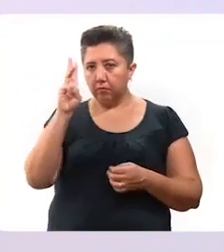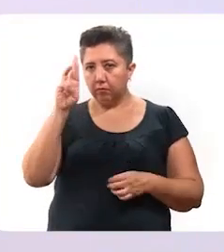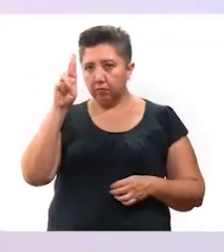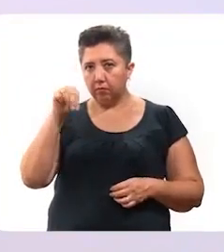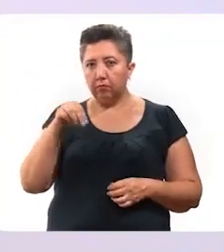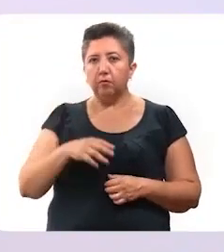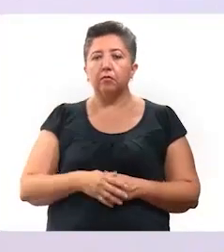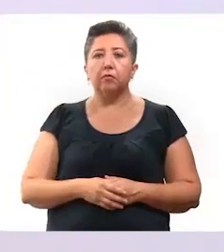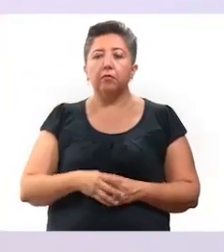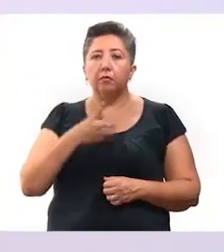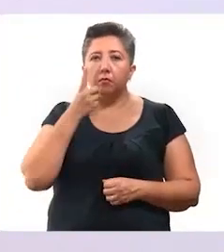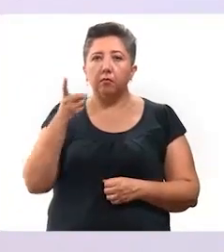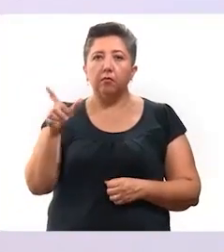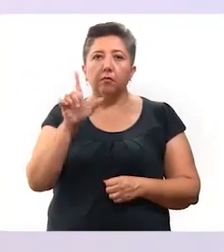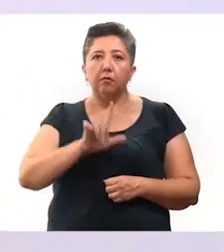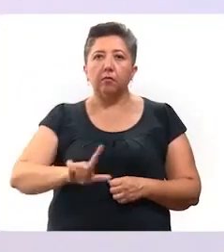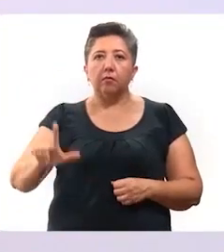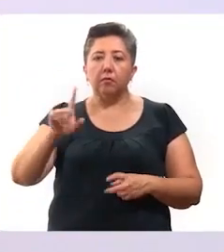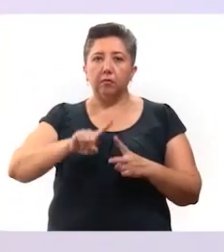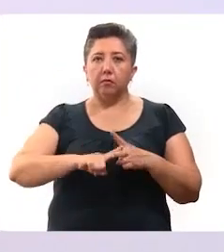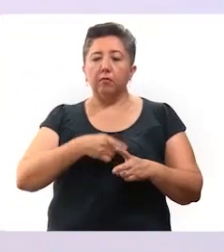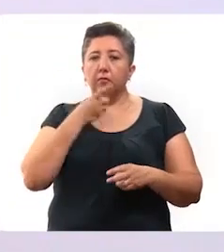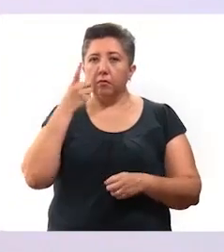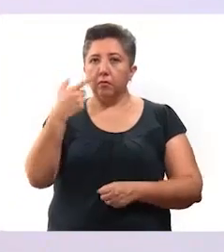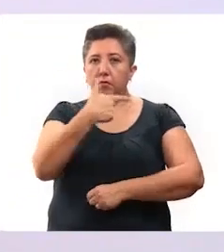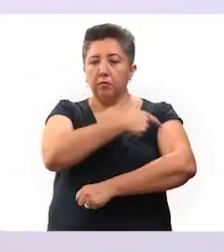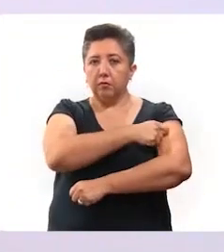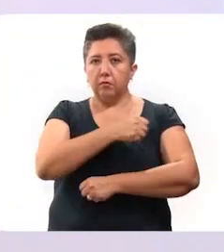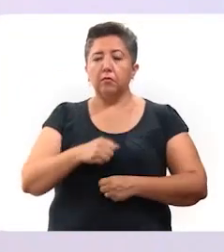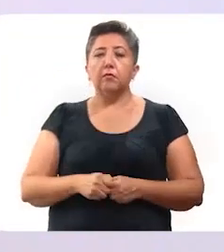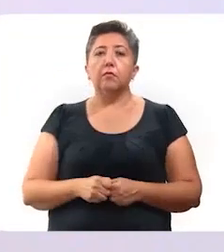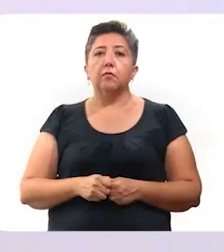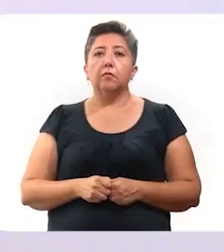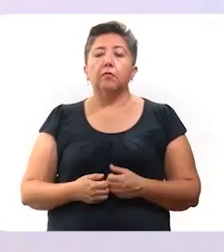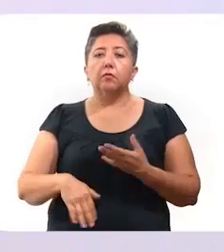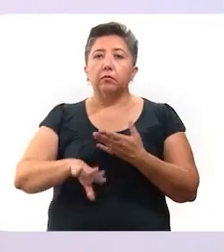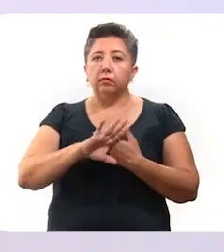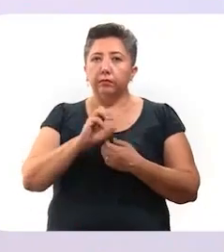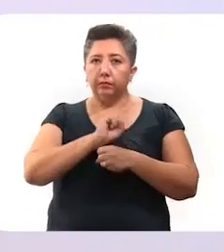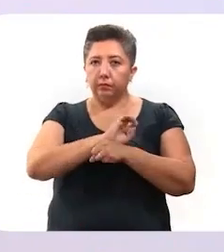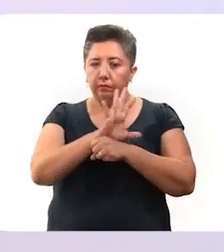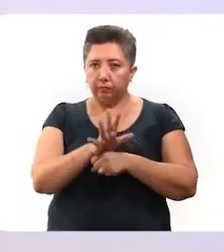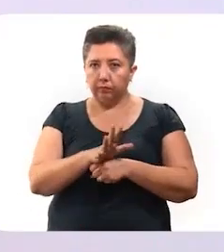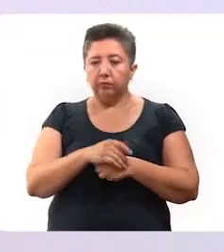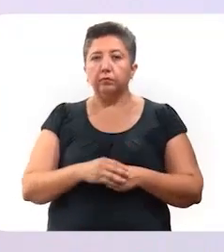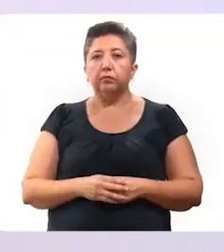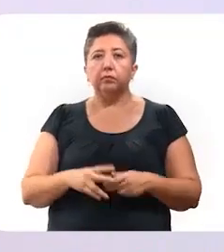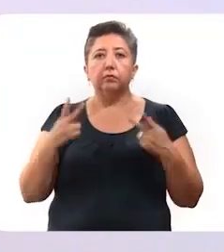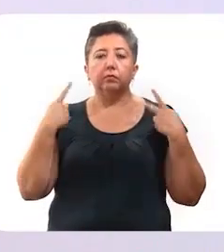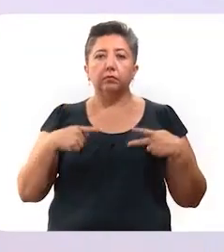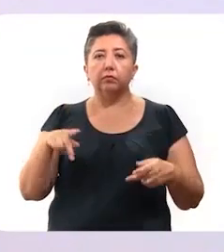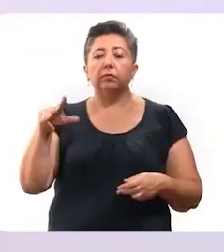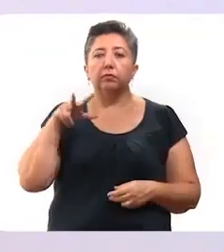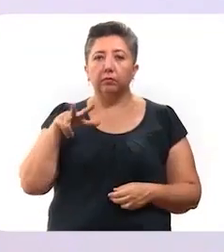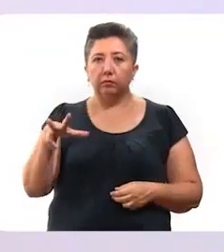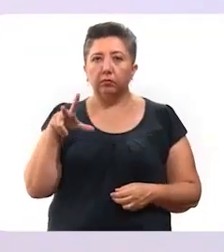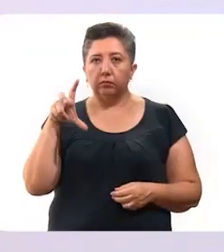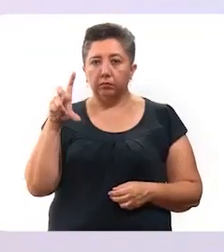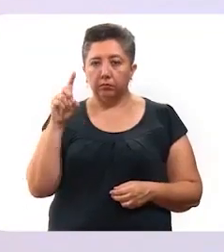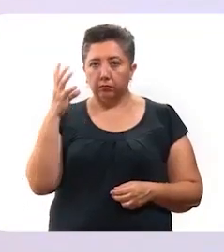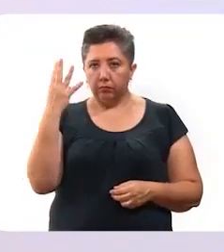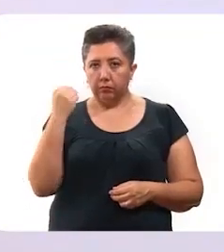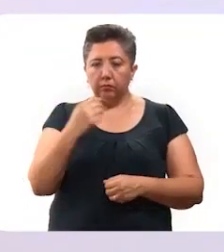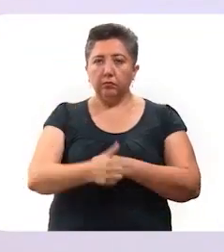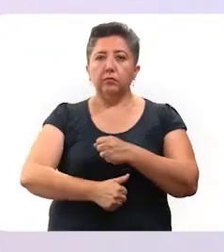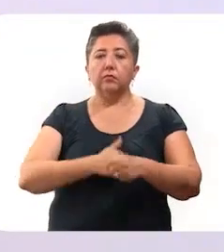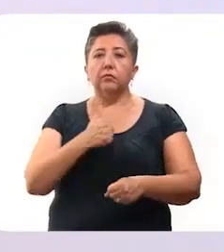Omicron. Este lunes inició la aplicación de la vacuna de refuerzo contra el coronavirus a personas de 18 a